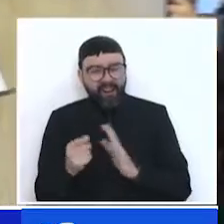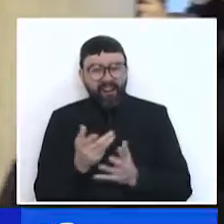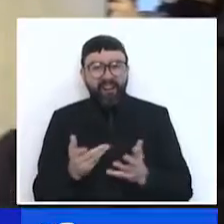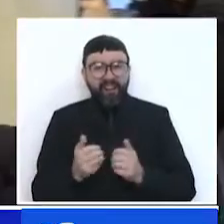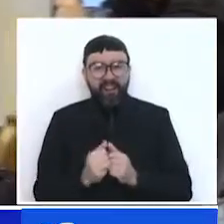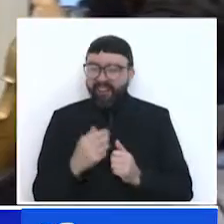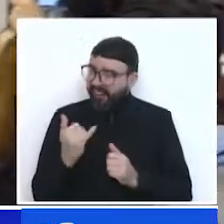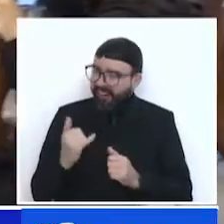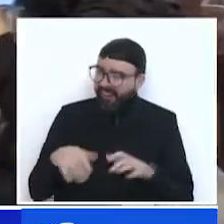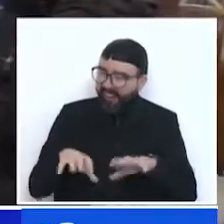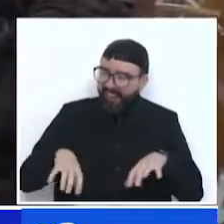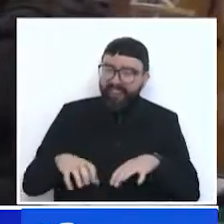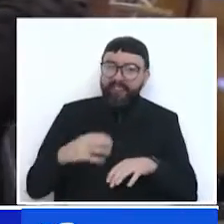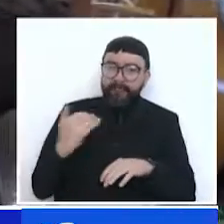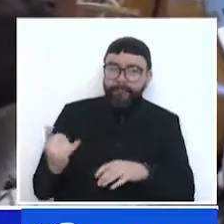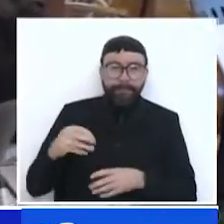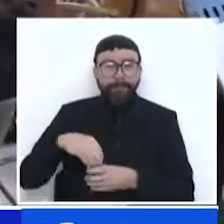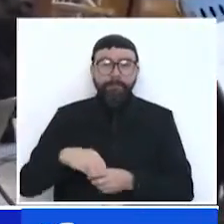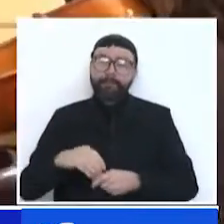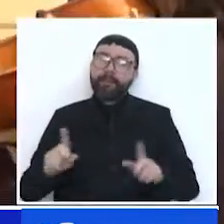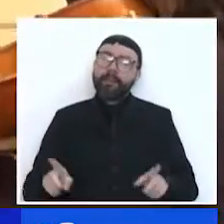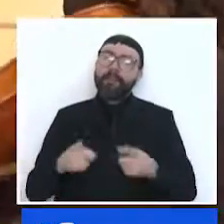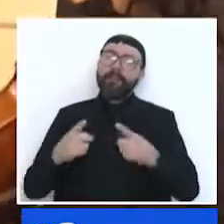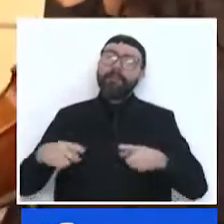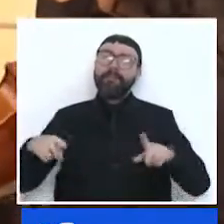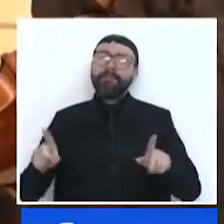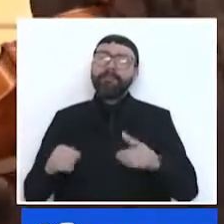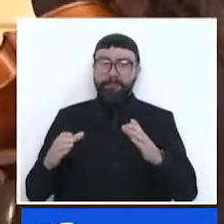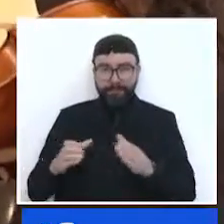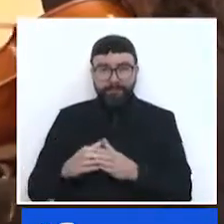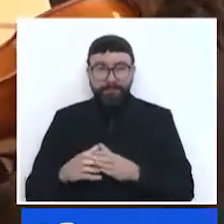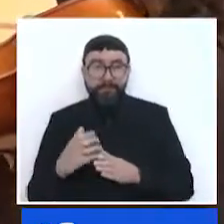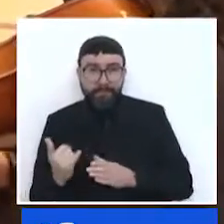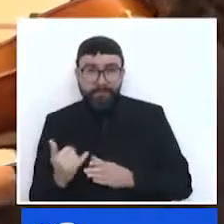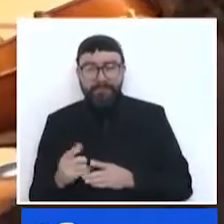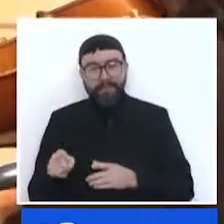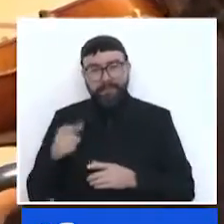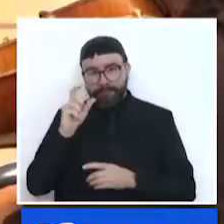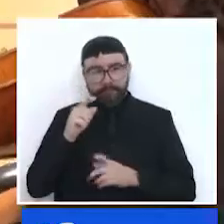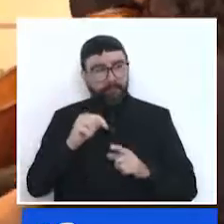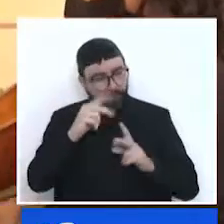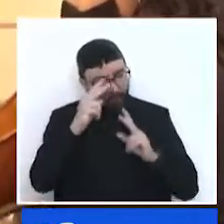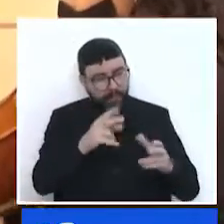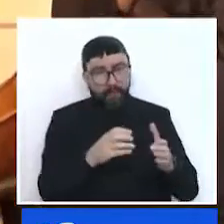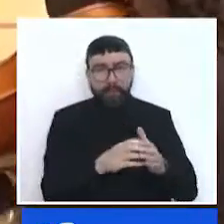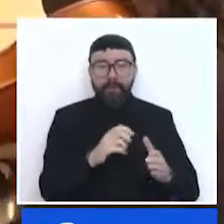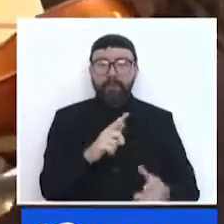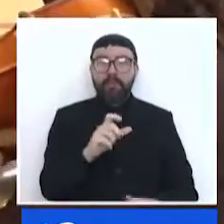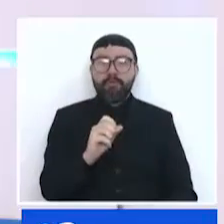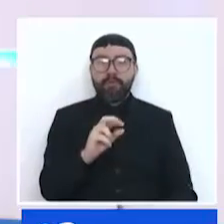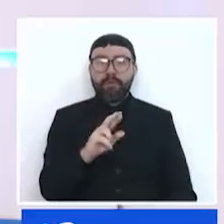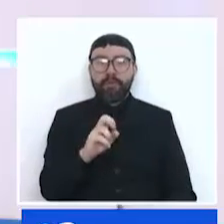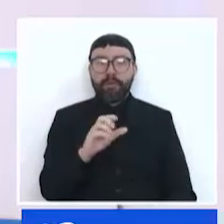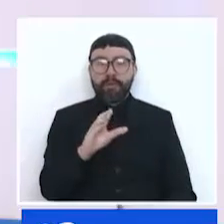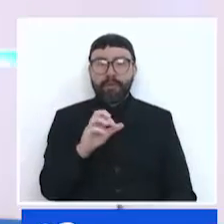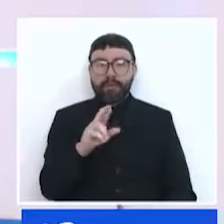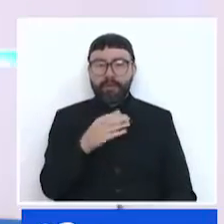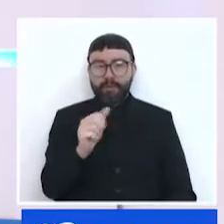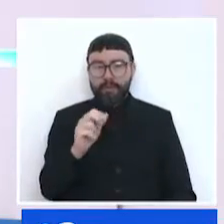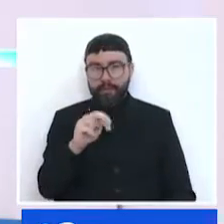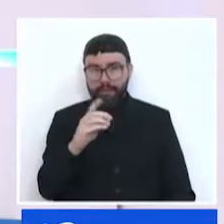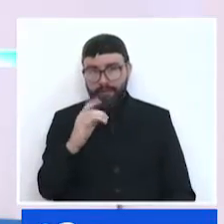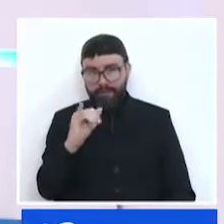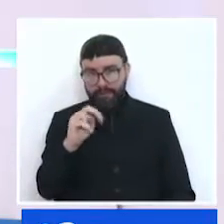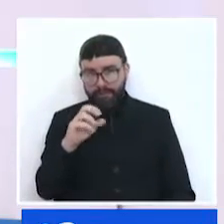contó con la interpretación de la Orquesta Sinfónica de Caldas y con el reconocimiento al grupo musical Florecer Andino. El